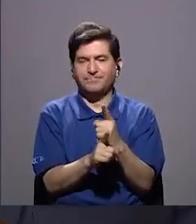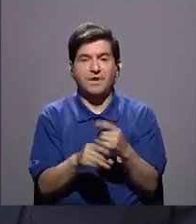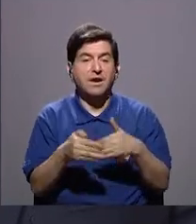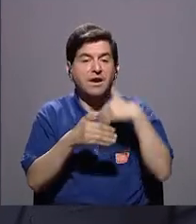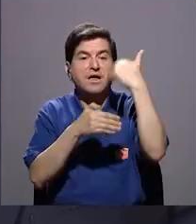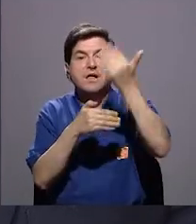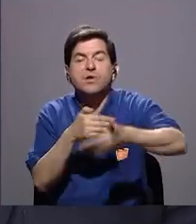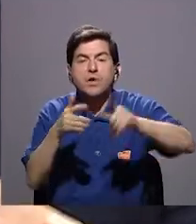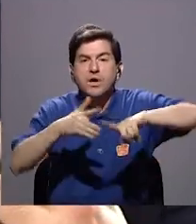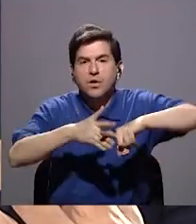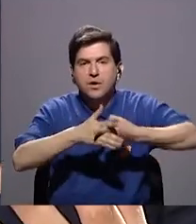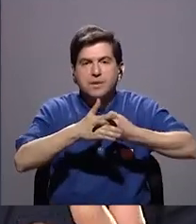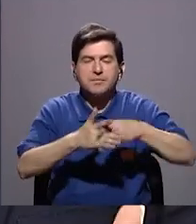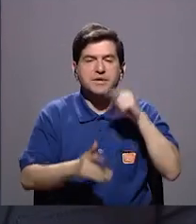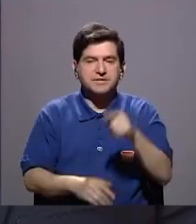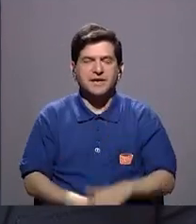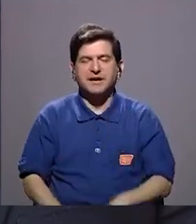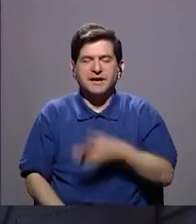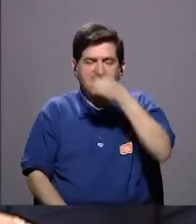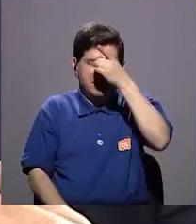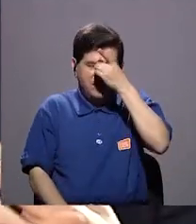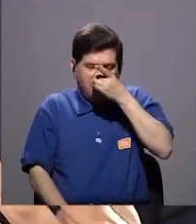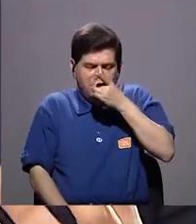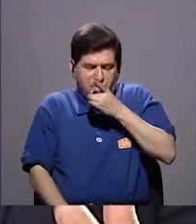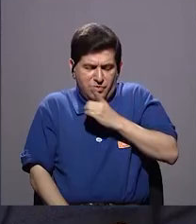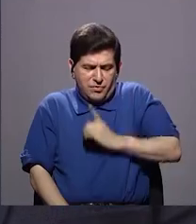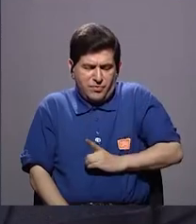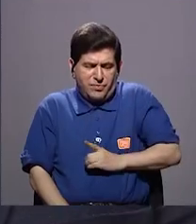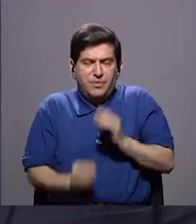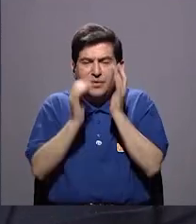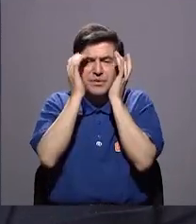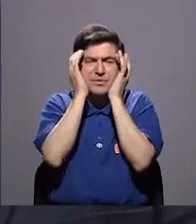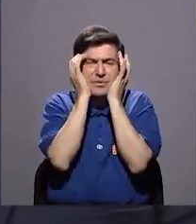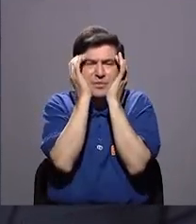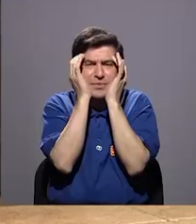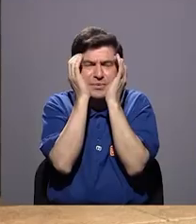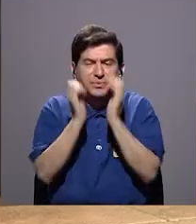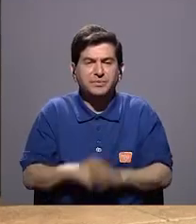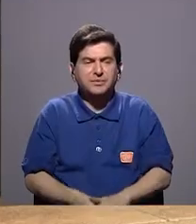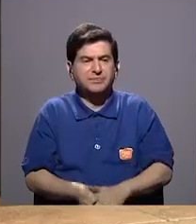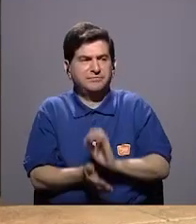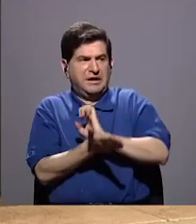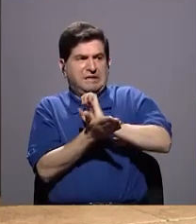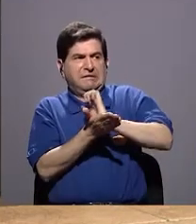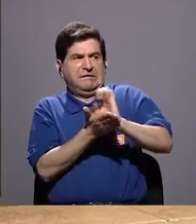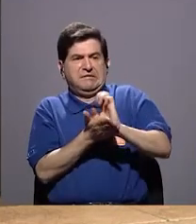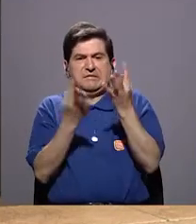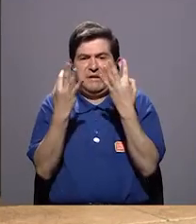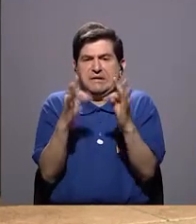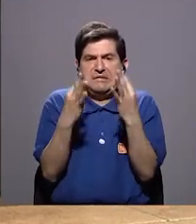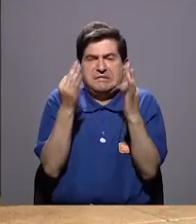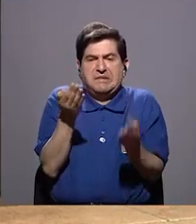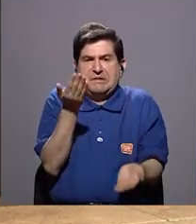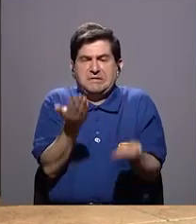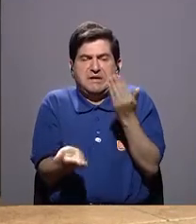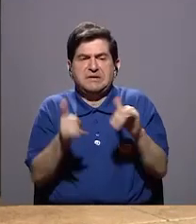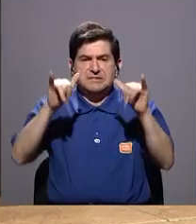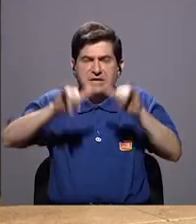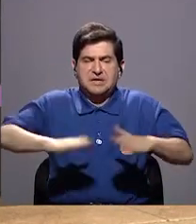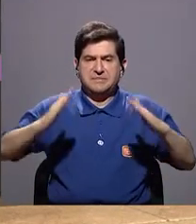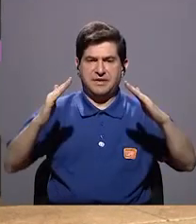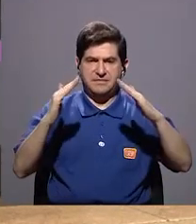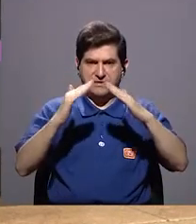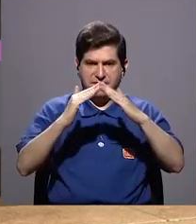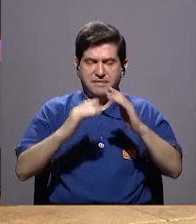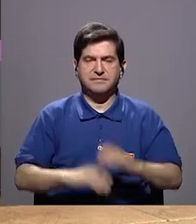a partir de ahí empezar a generarnos una depresión, una ansiedad, evasión de estar en la